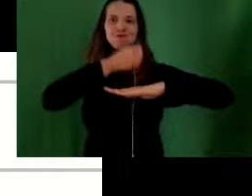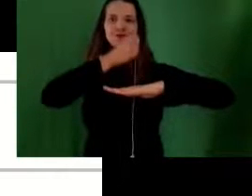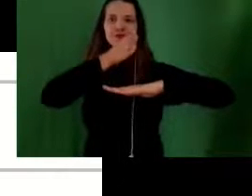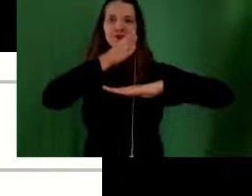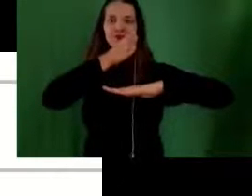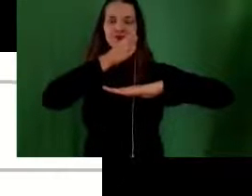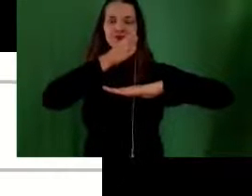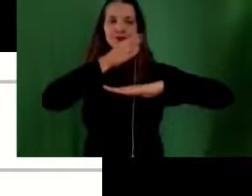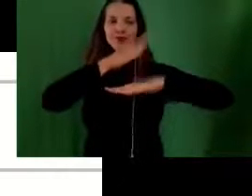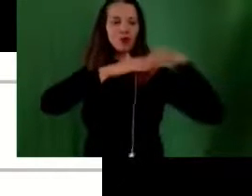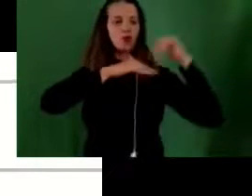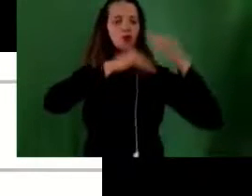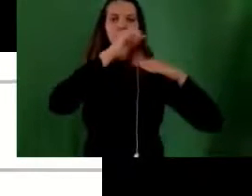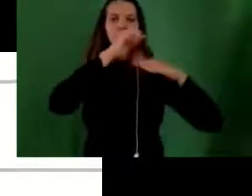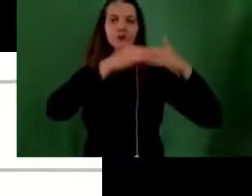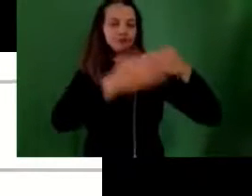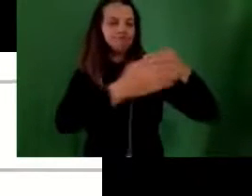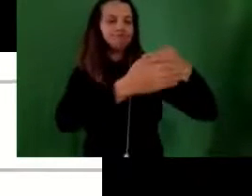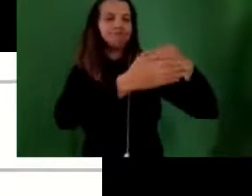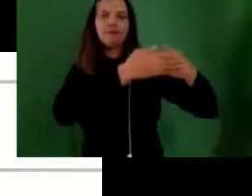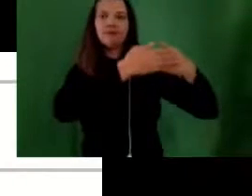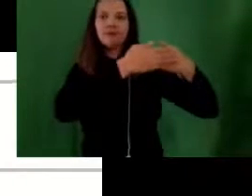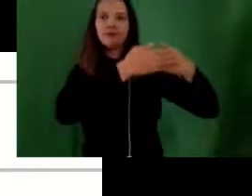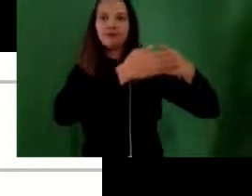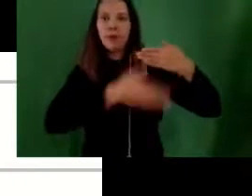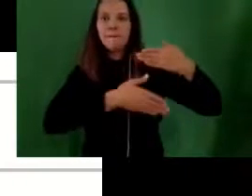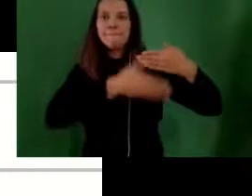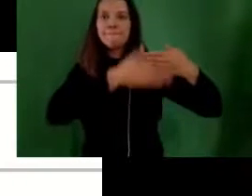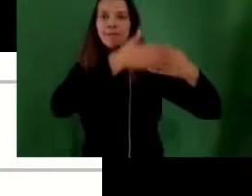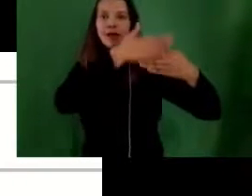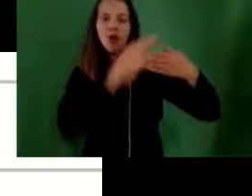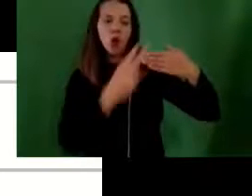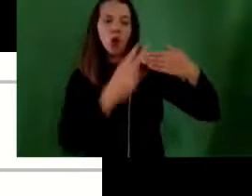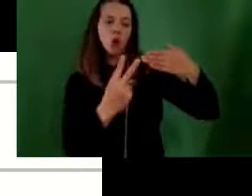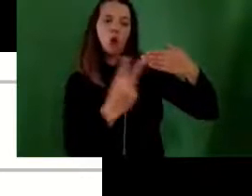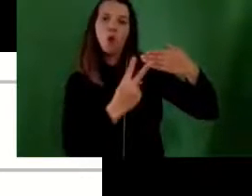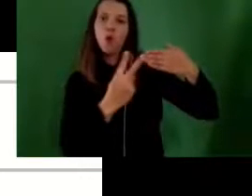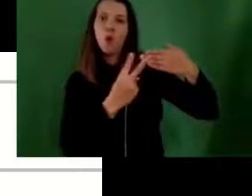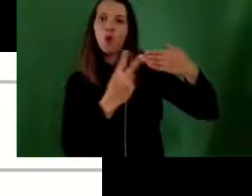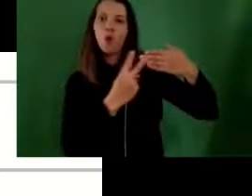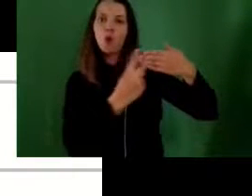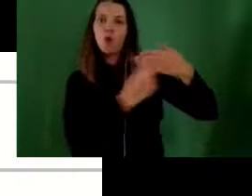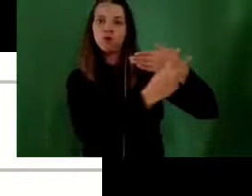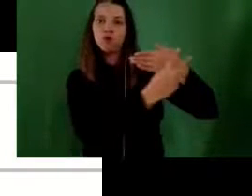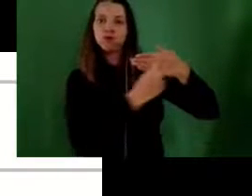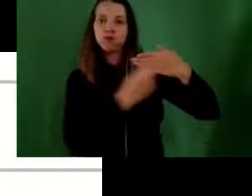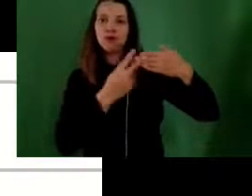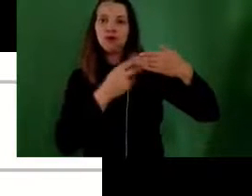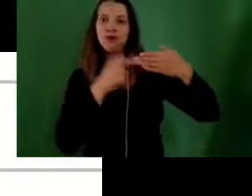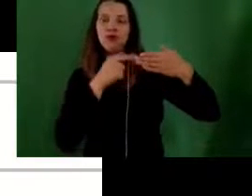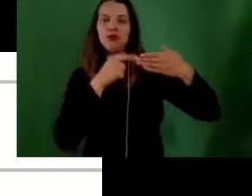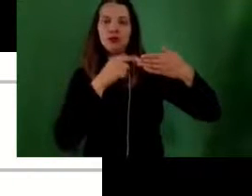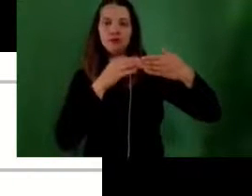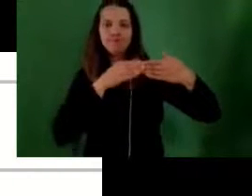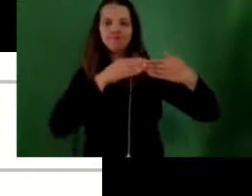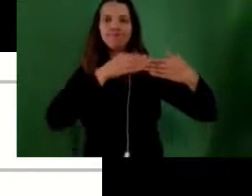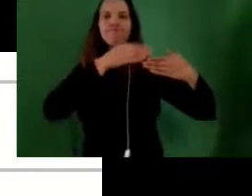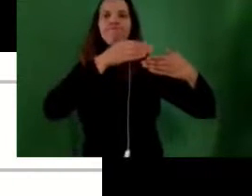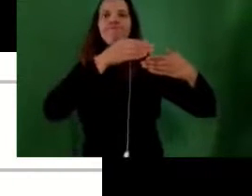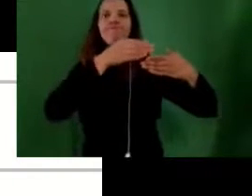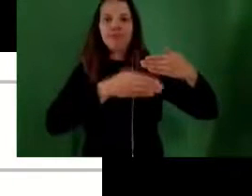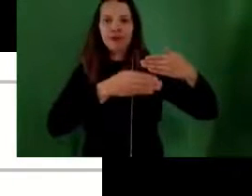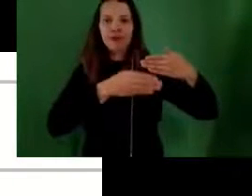pared de protección fuera de los linderos de la propiedad para poder excavar y hacer los